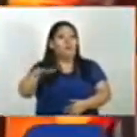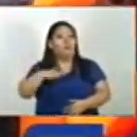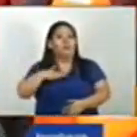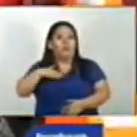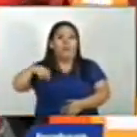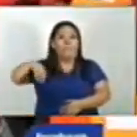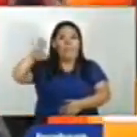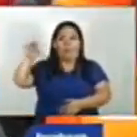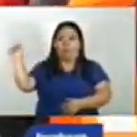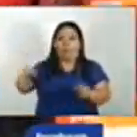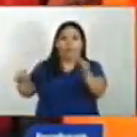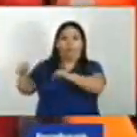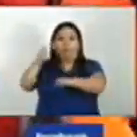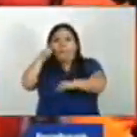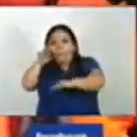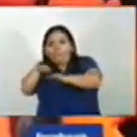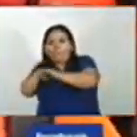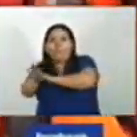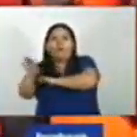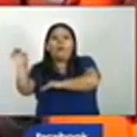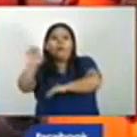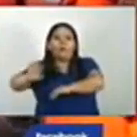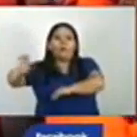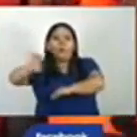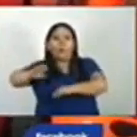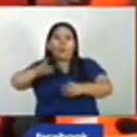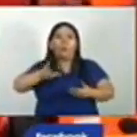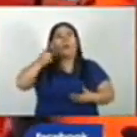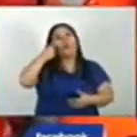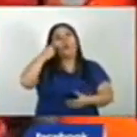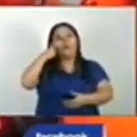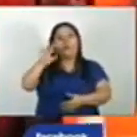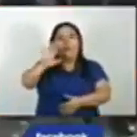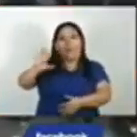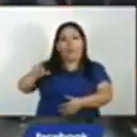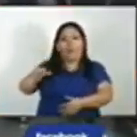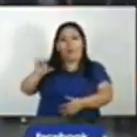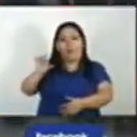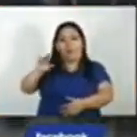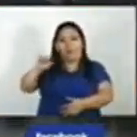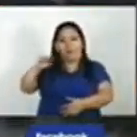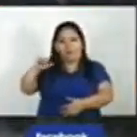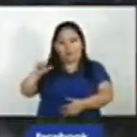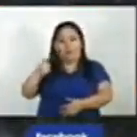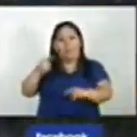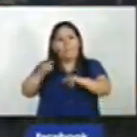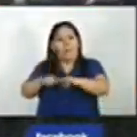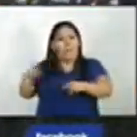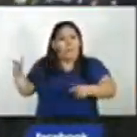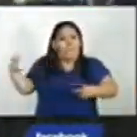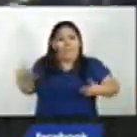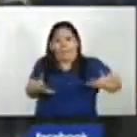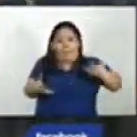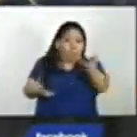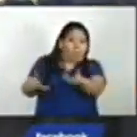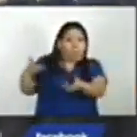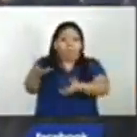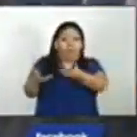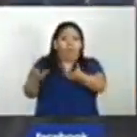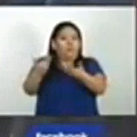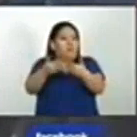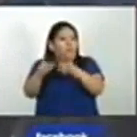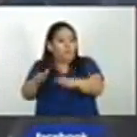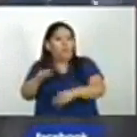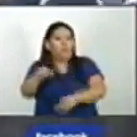puntos de entrada a Europa para las personas que cruzan desde el norte de África. Sin embargo, la reciente llegada masiva de migrantes, provenientes